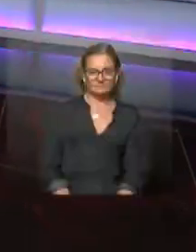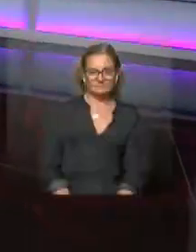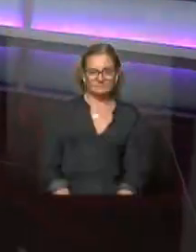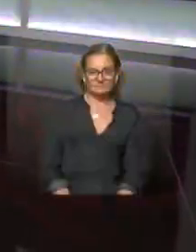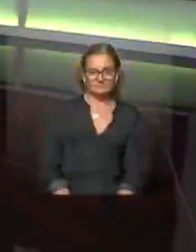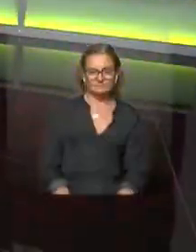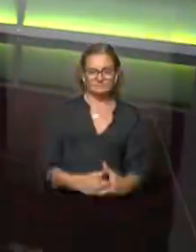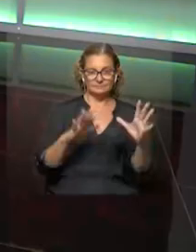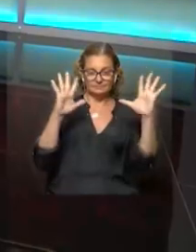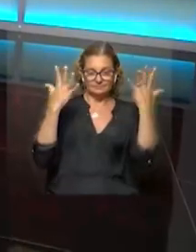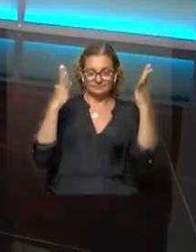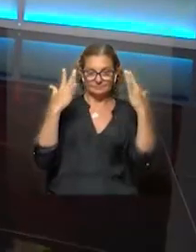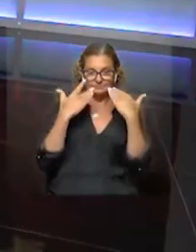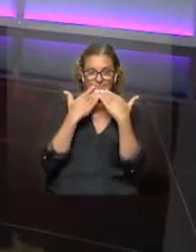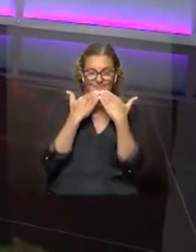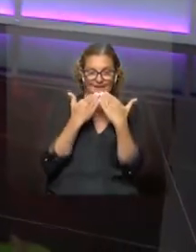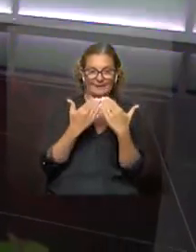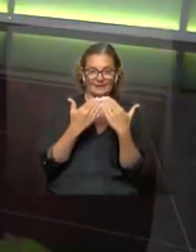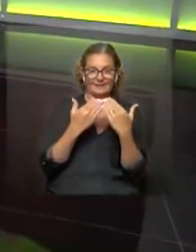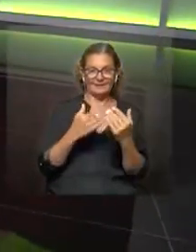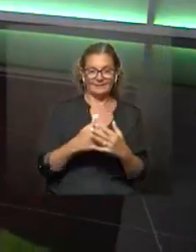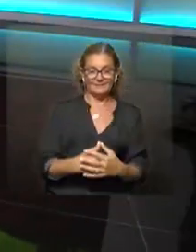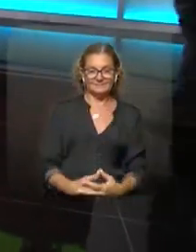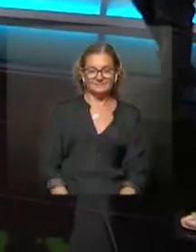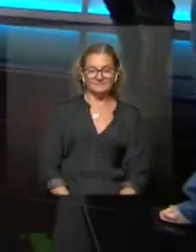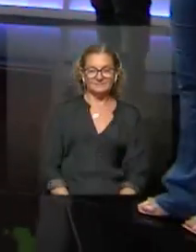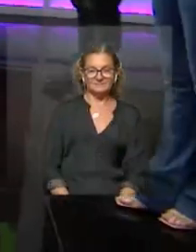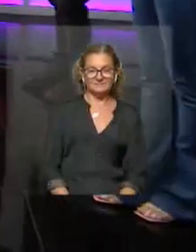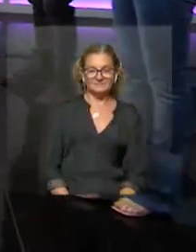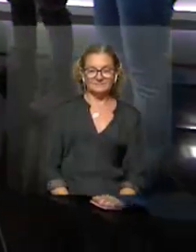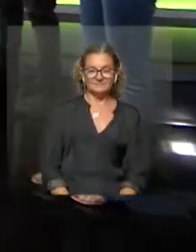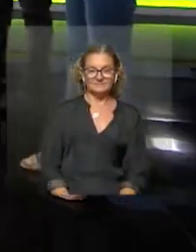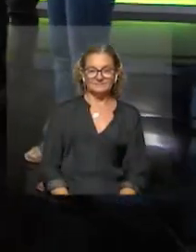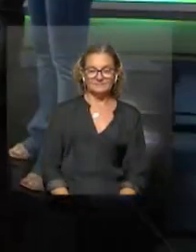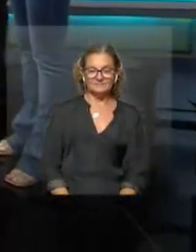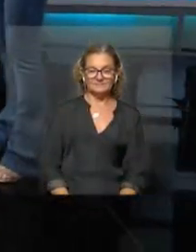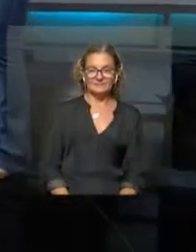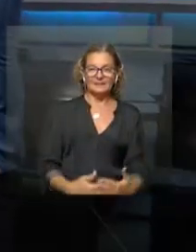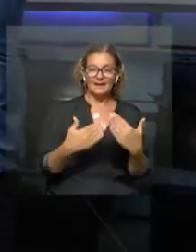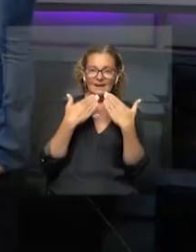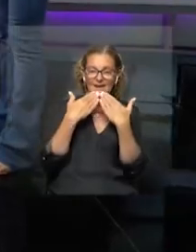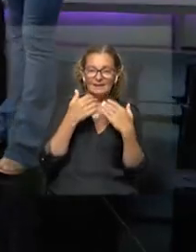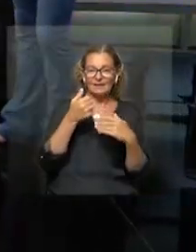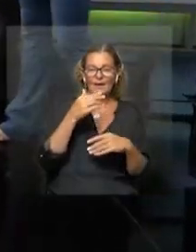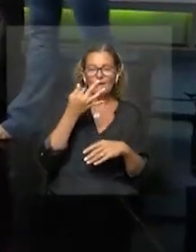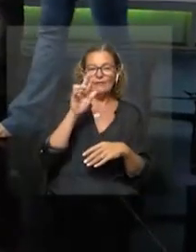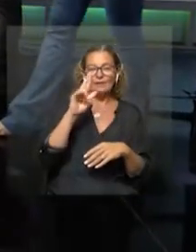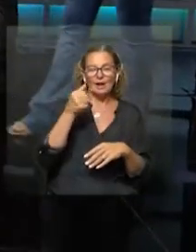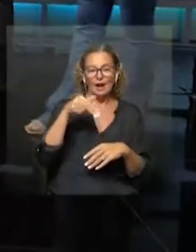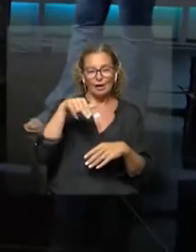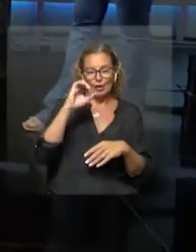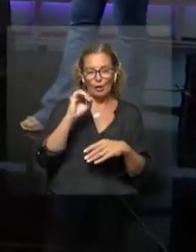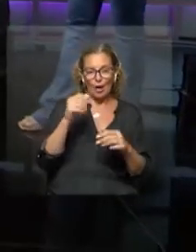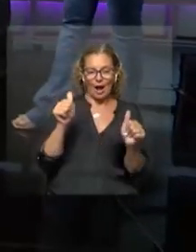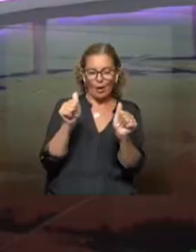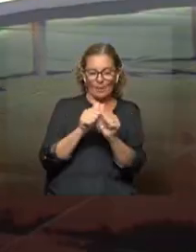Muchas gracias Muchísimas gracias No gracias a ustedes Franco Alba acompañando